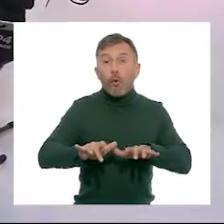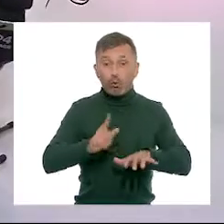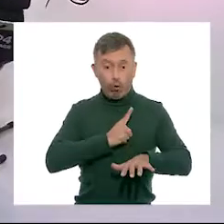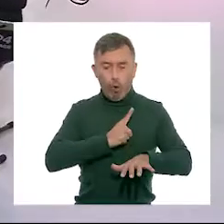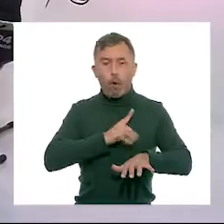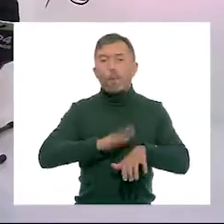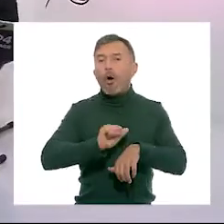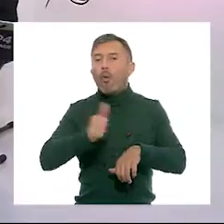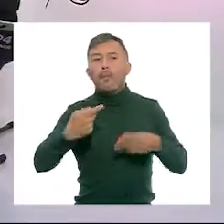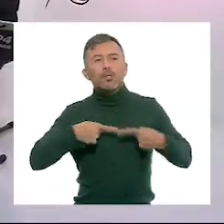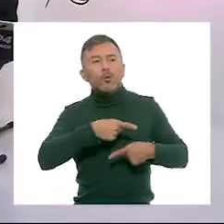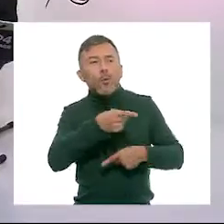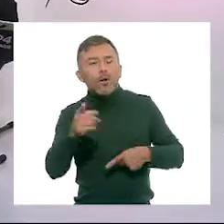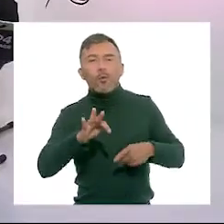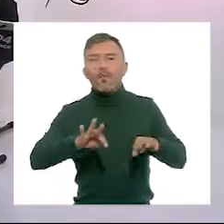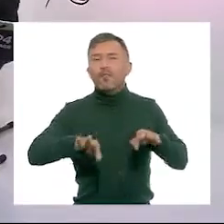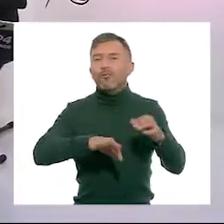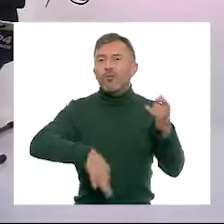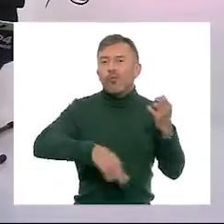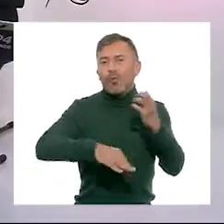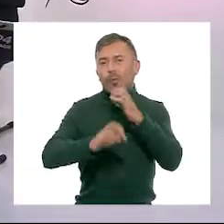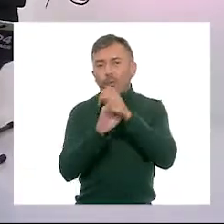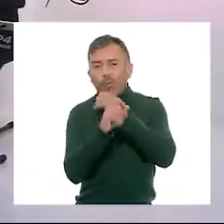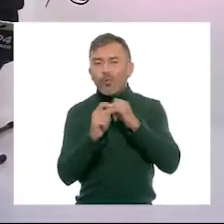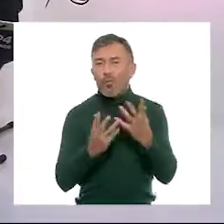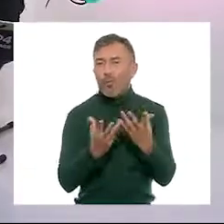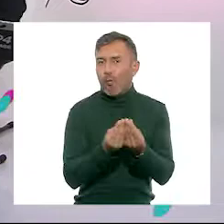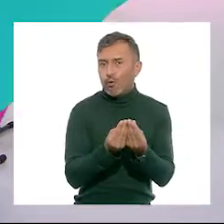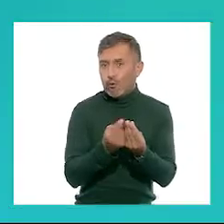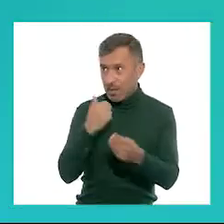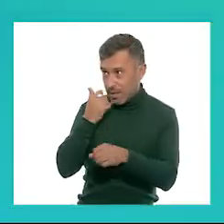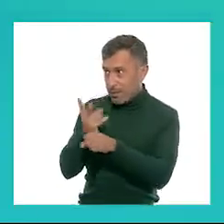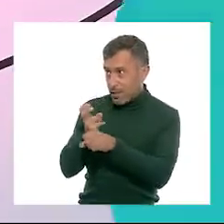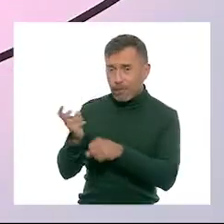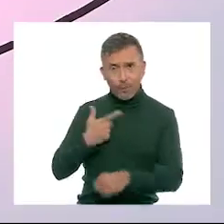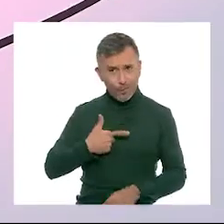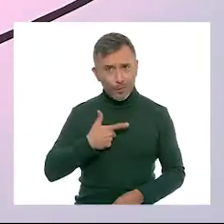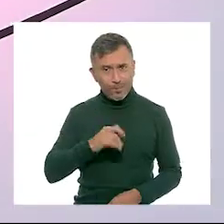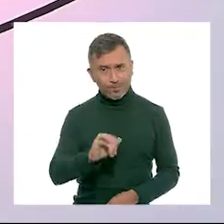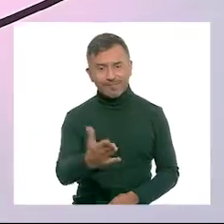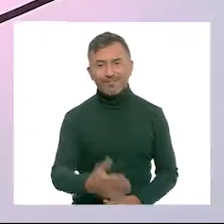quiero invitarte a tocar una pieza juntos. ¿Me lo permites? Uy, me encantaría.